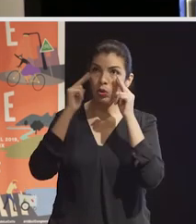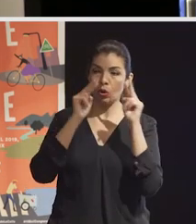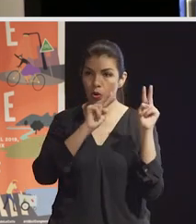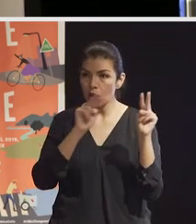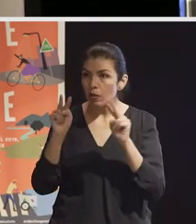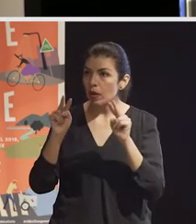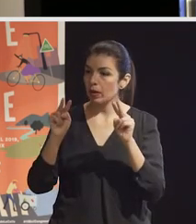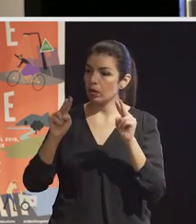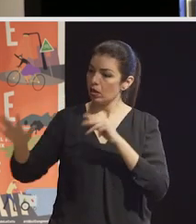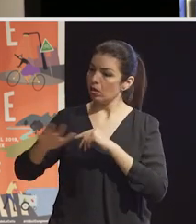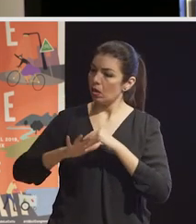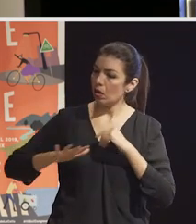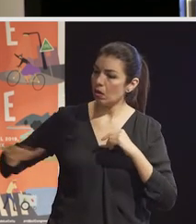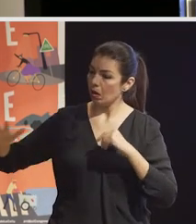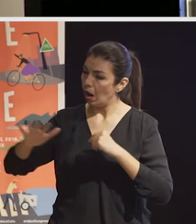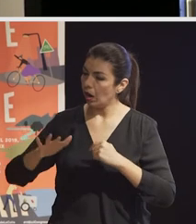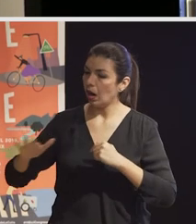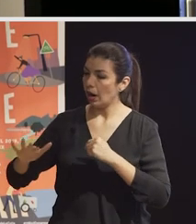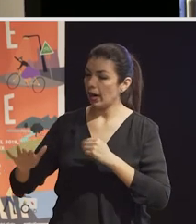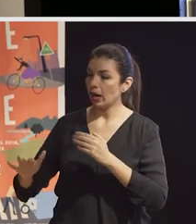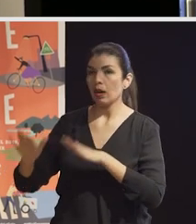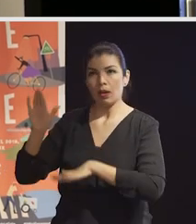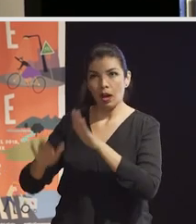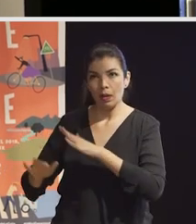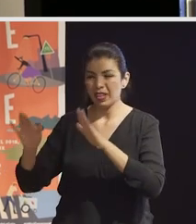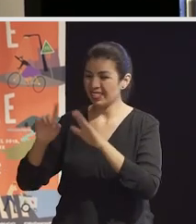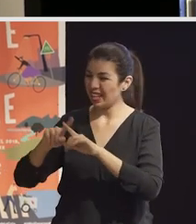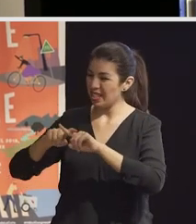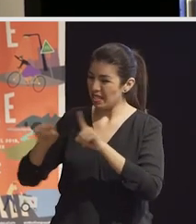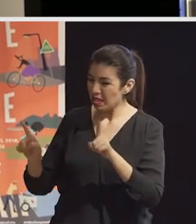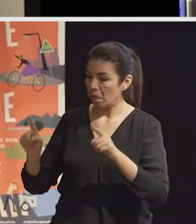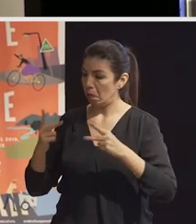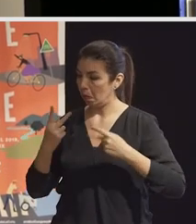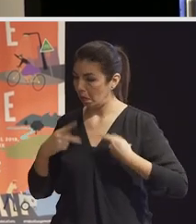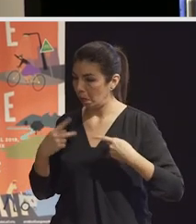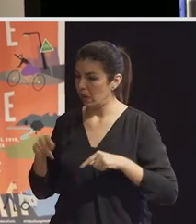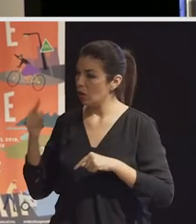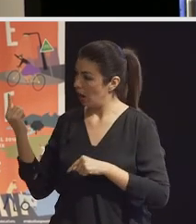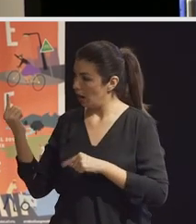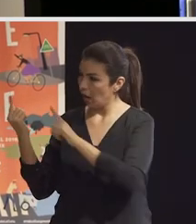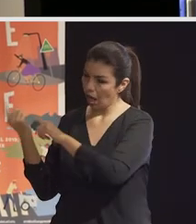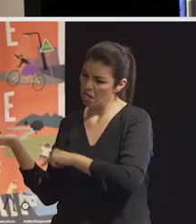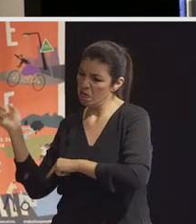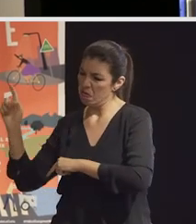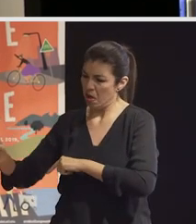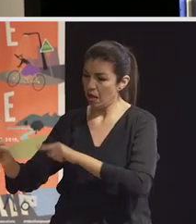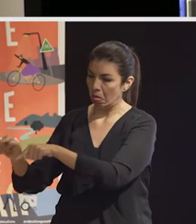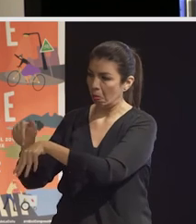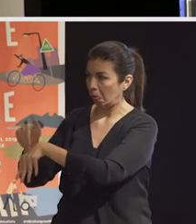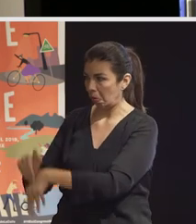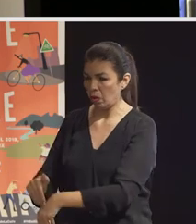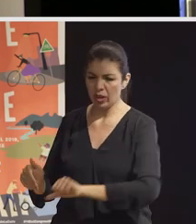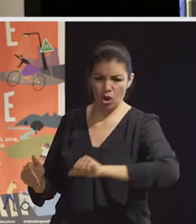formas de dominación que diferentes personas están experimentando a veces muchas a la vez es un clave para